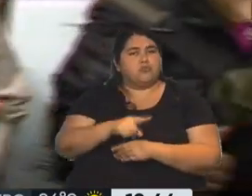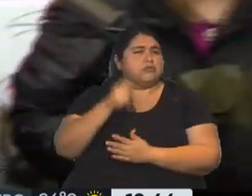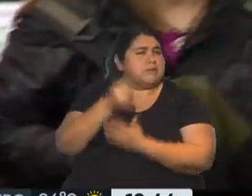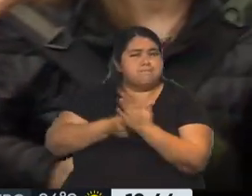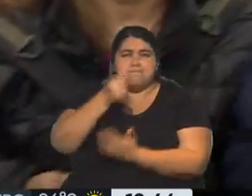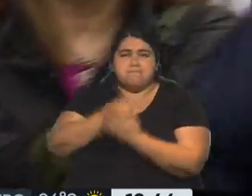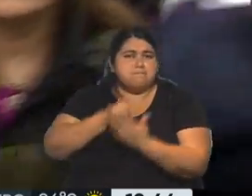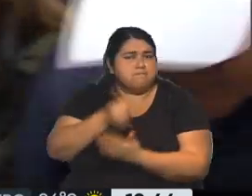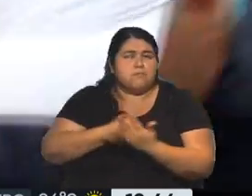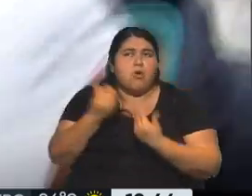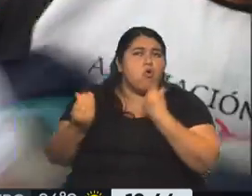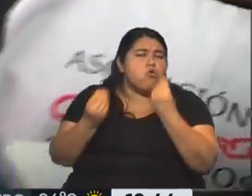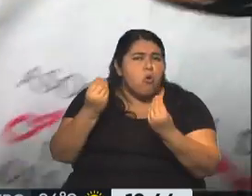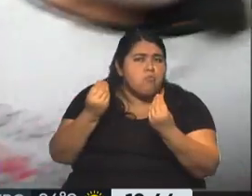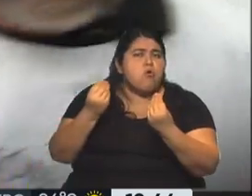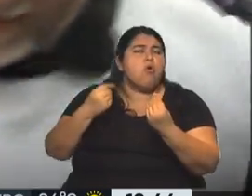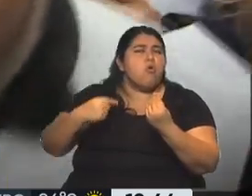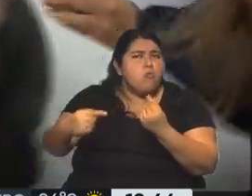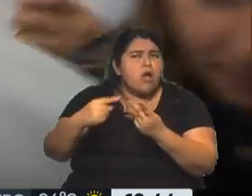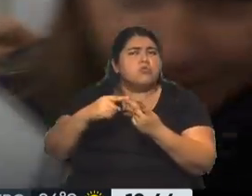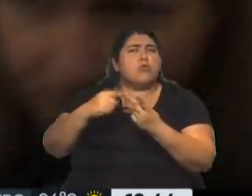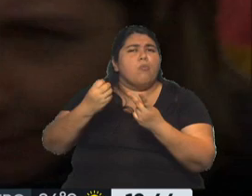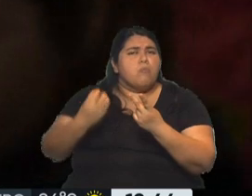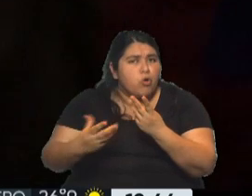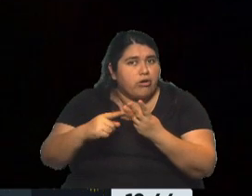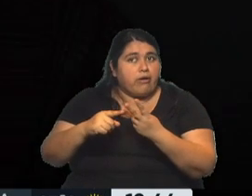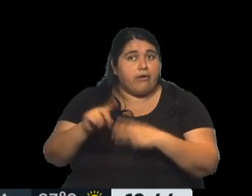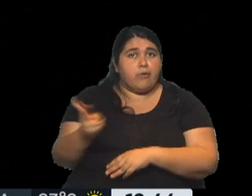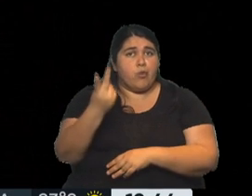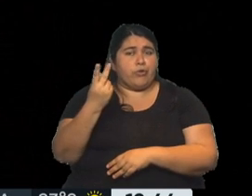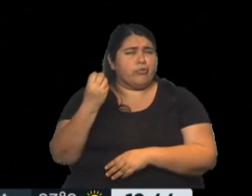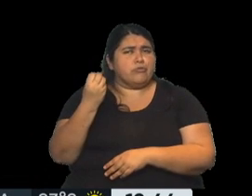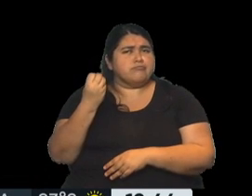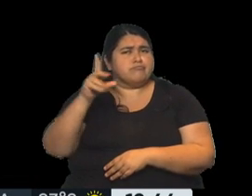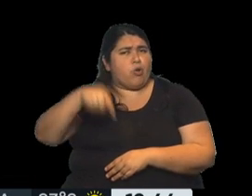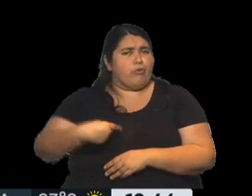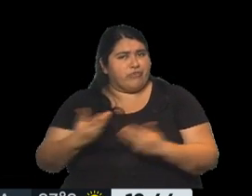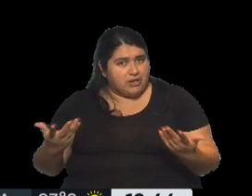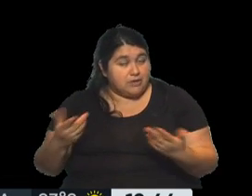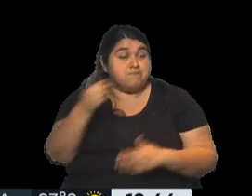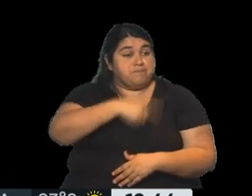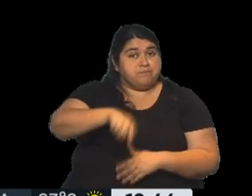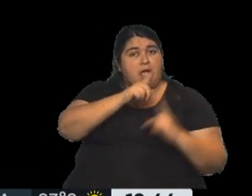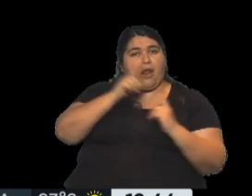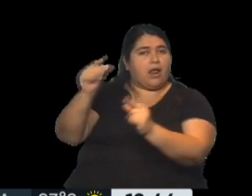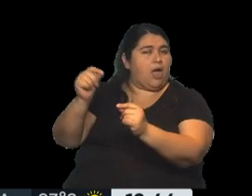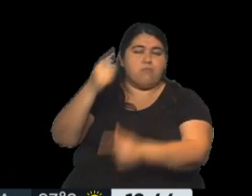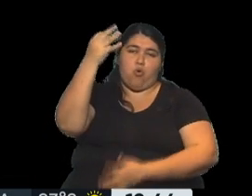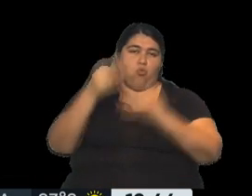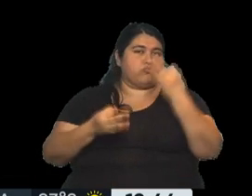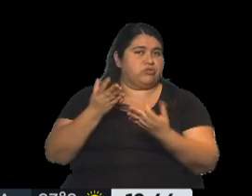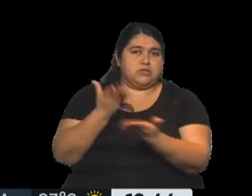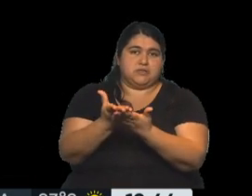sabe cómo, cuándo ni por qué apareció muerto. Reclama justicia.